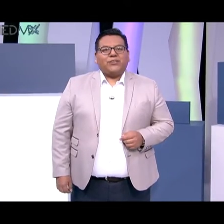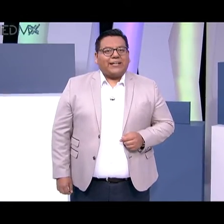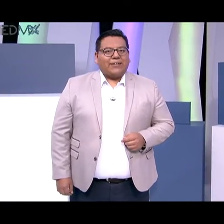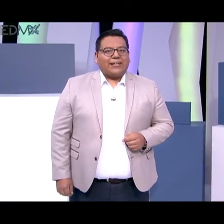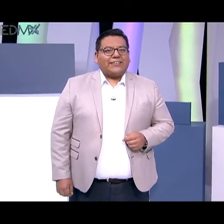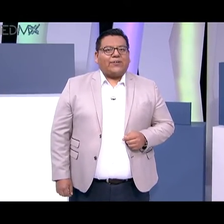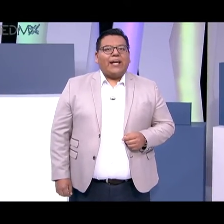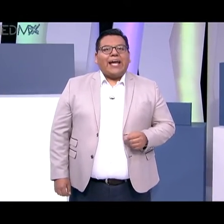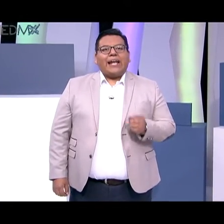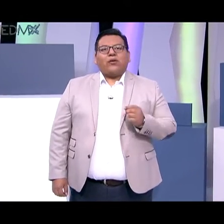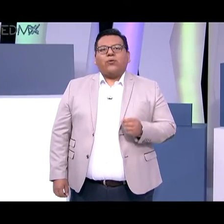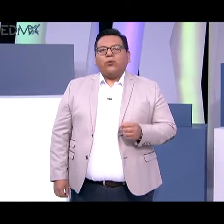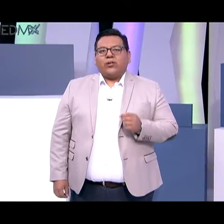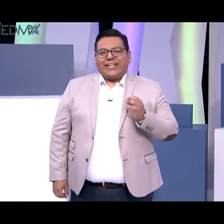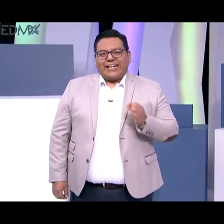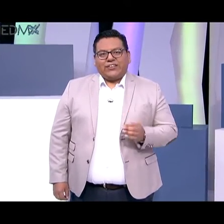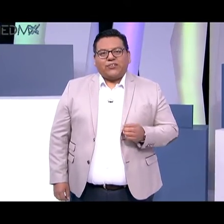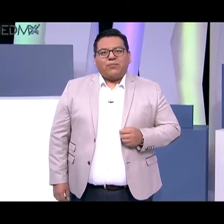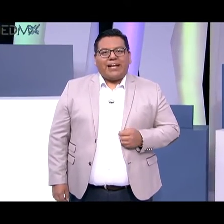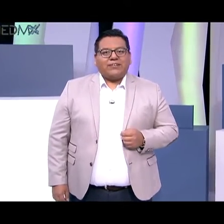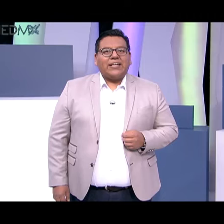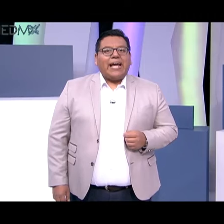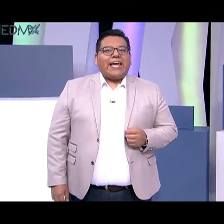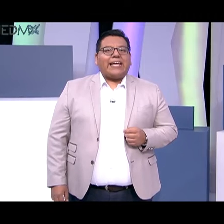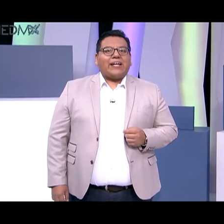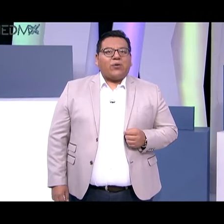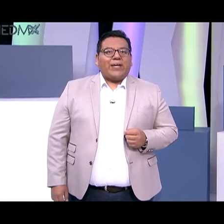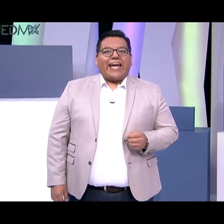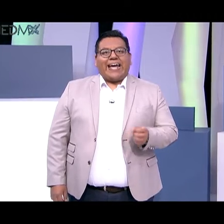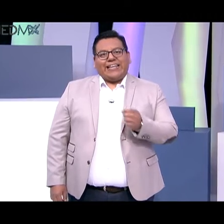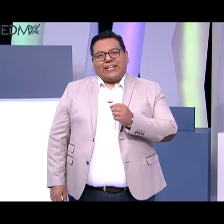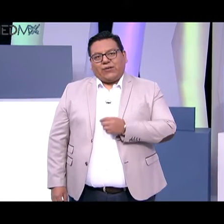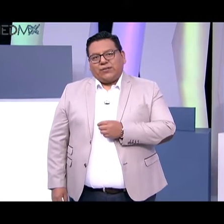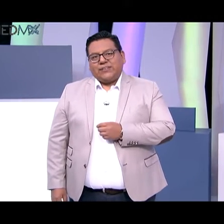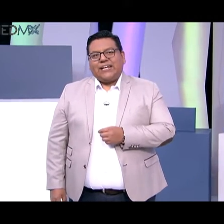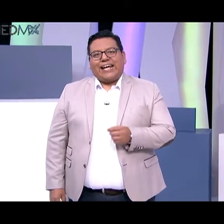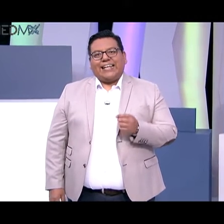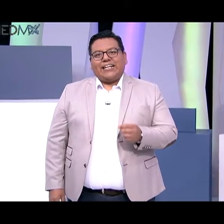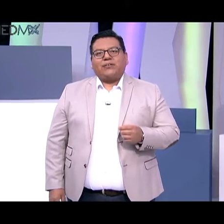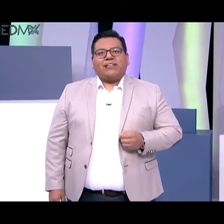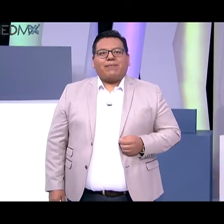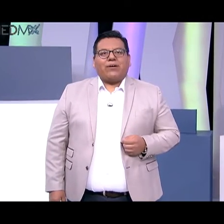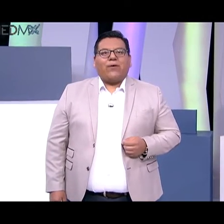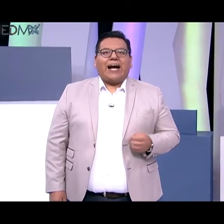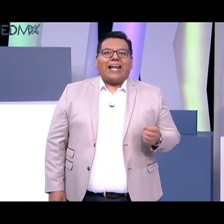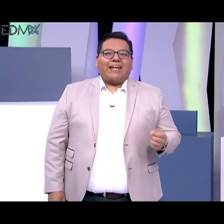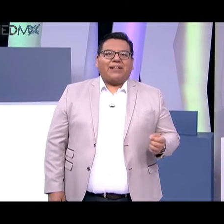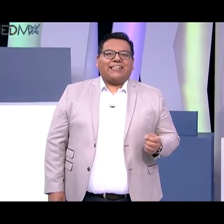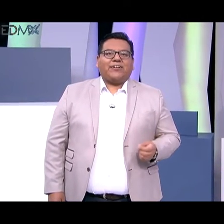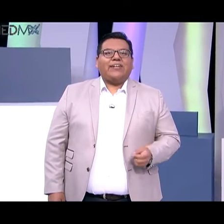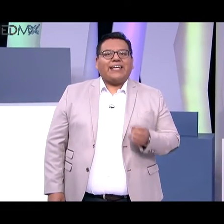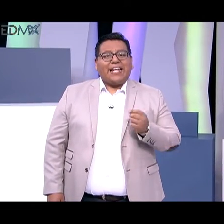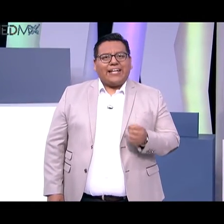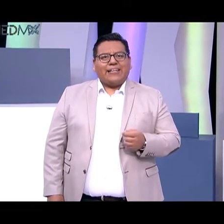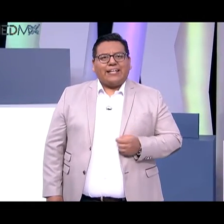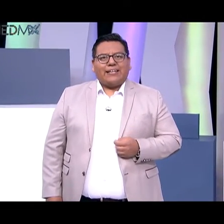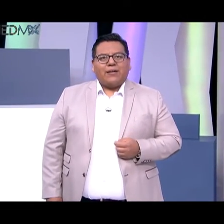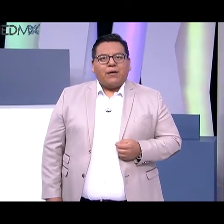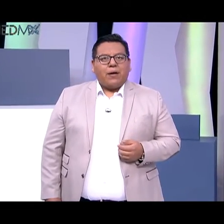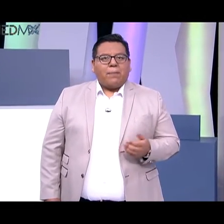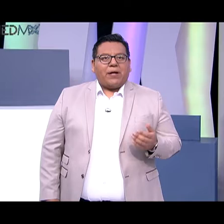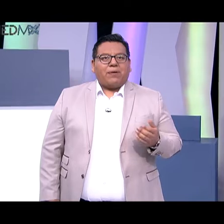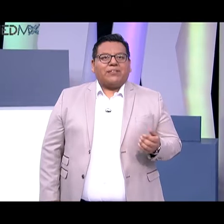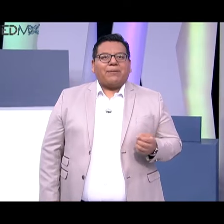Además del derecho a la educación, el conjunto de derechos humanos incluye, entre otros, el derecho al trabajo, a la alimentación y a la